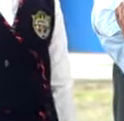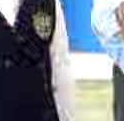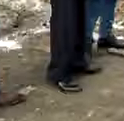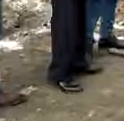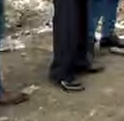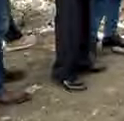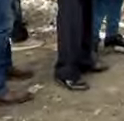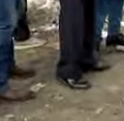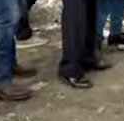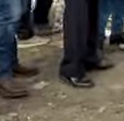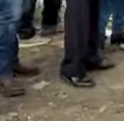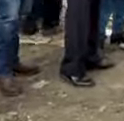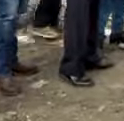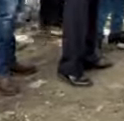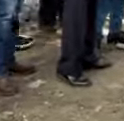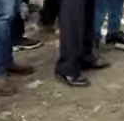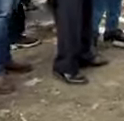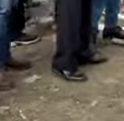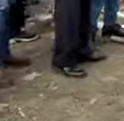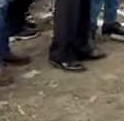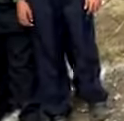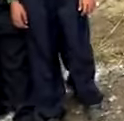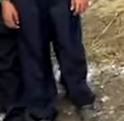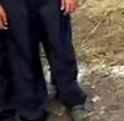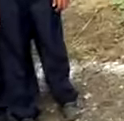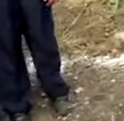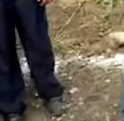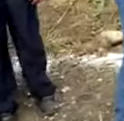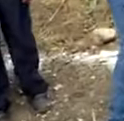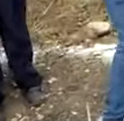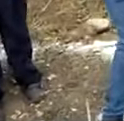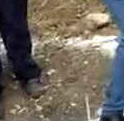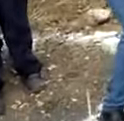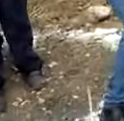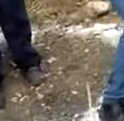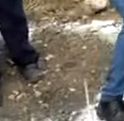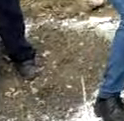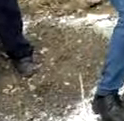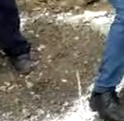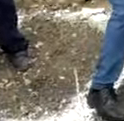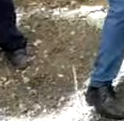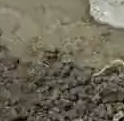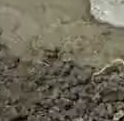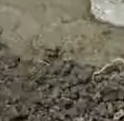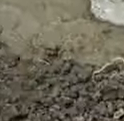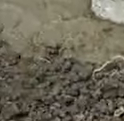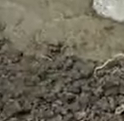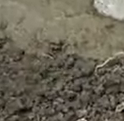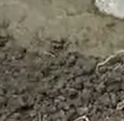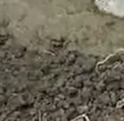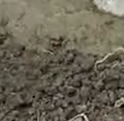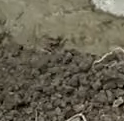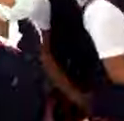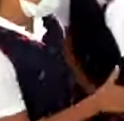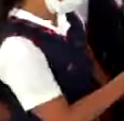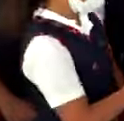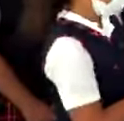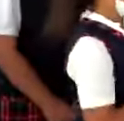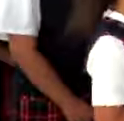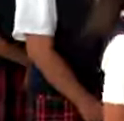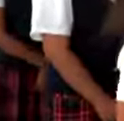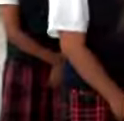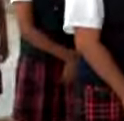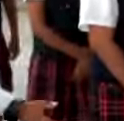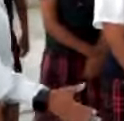lo que se dice se cumple, y que todos nosotros lo vamos a agradecer infinitamente. Esto